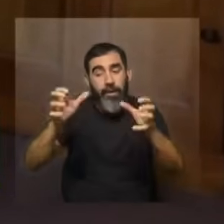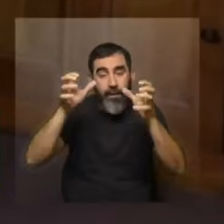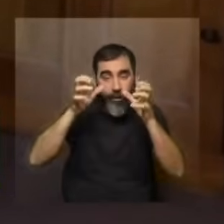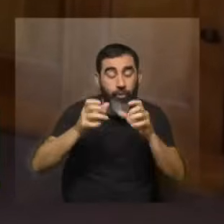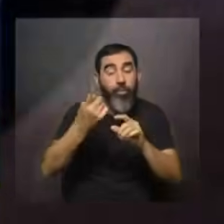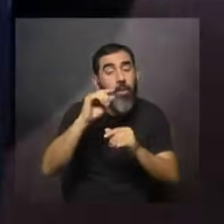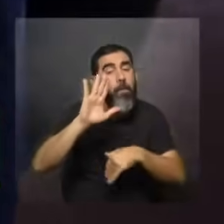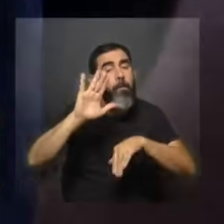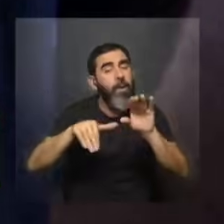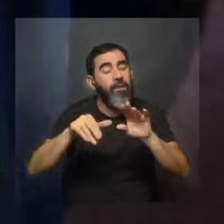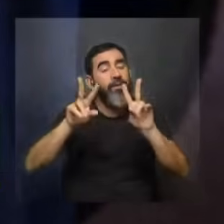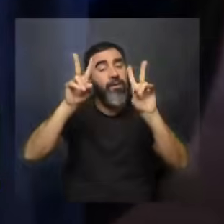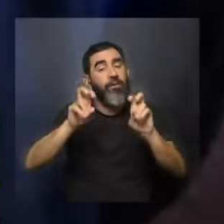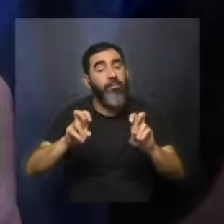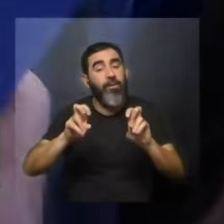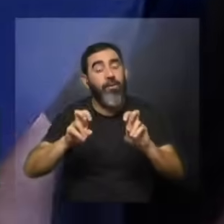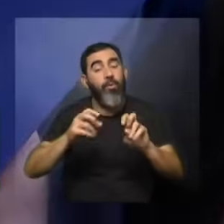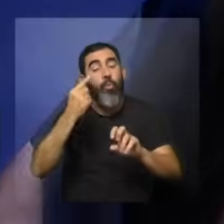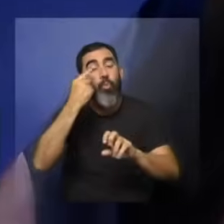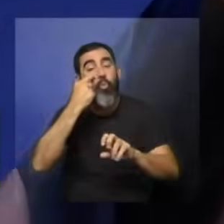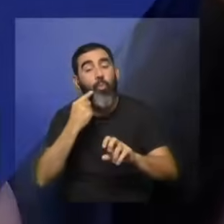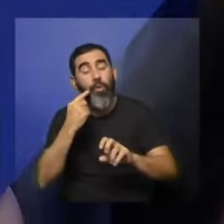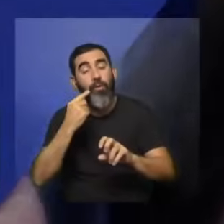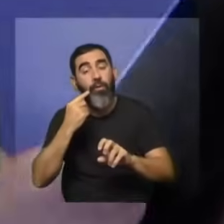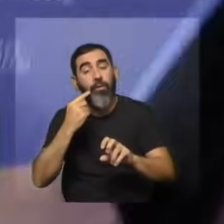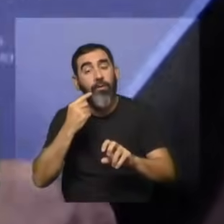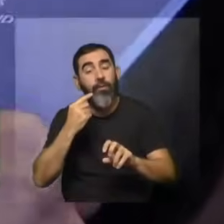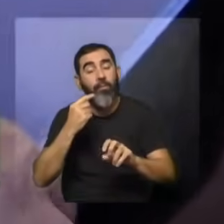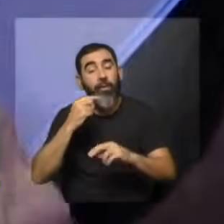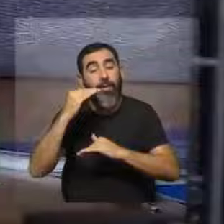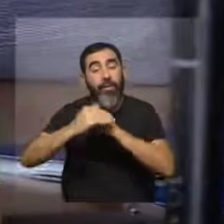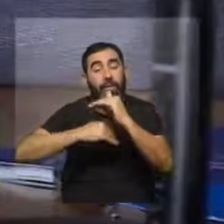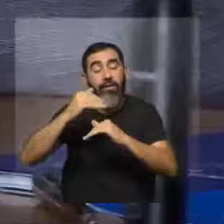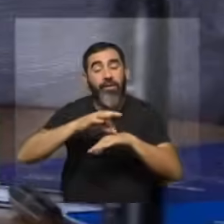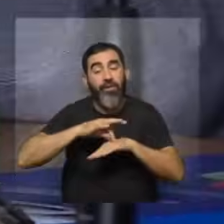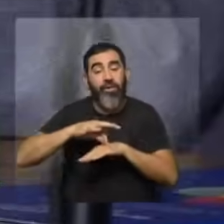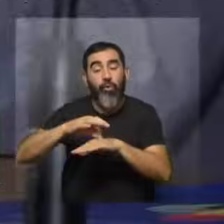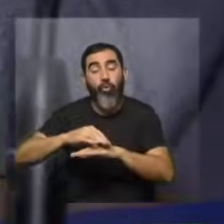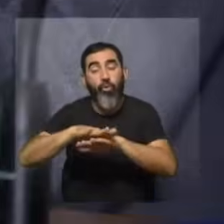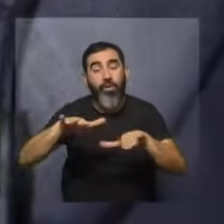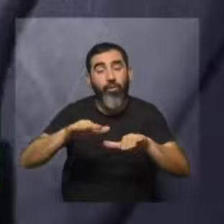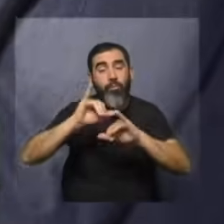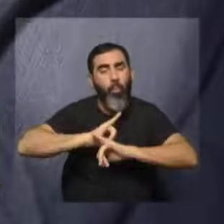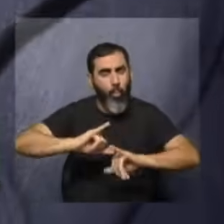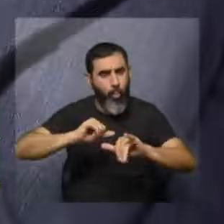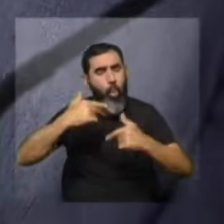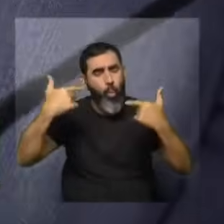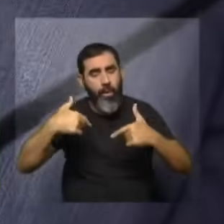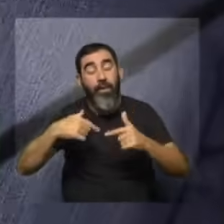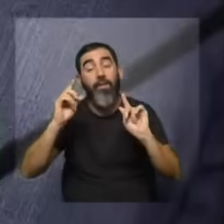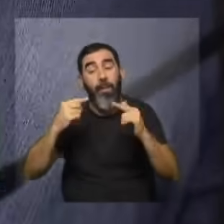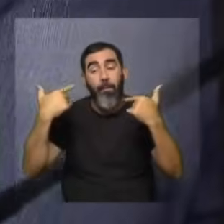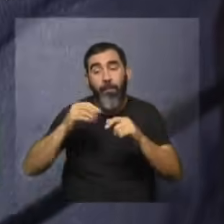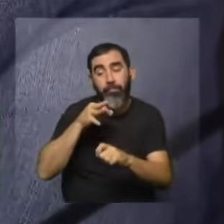pero específicamente con lo que tiene que ver con los indicadores que parten de la guía de desarrollo infantil, que es una guía que está publicada en el Ministerio y que el Ministerio además